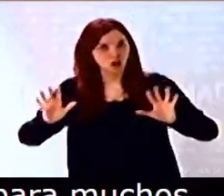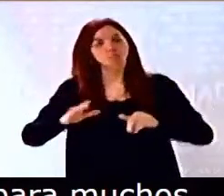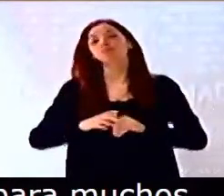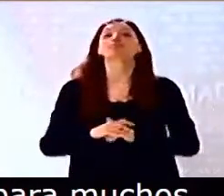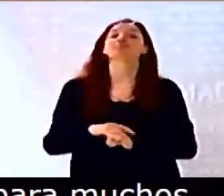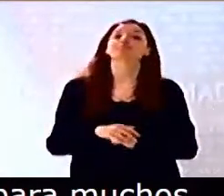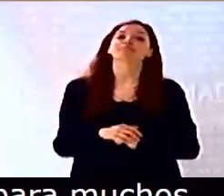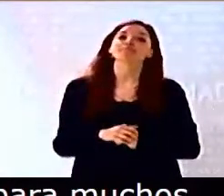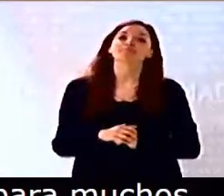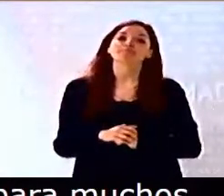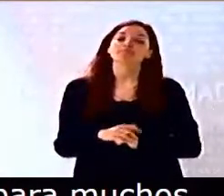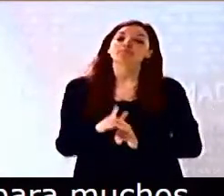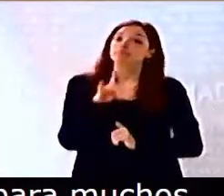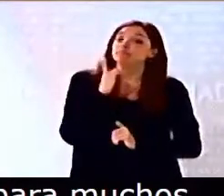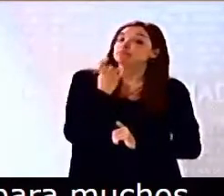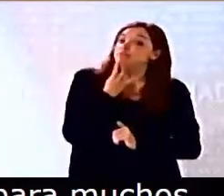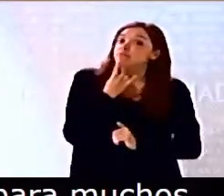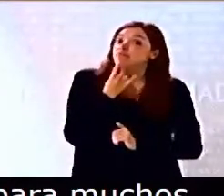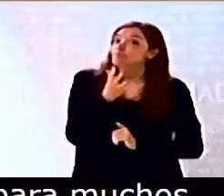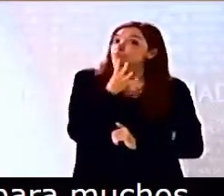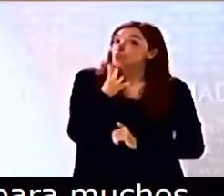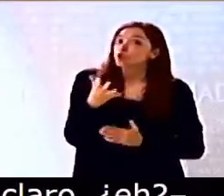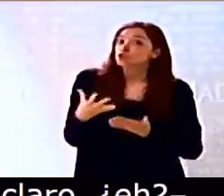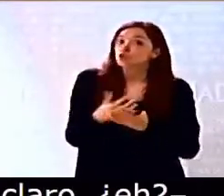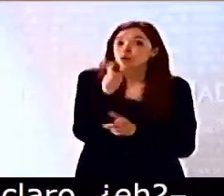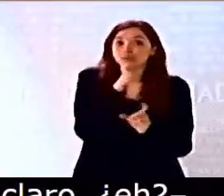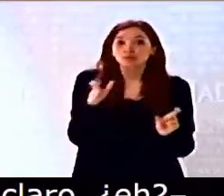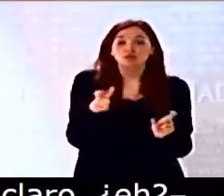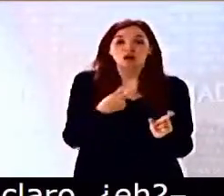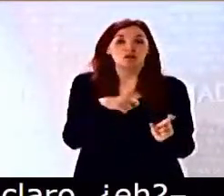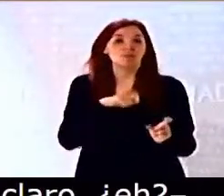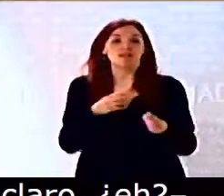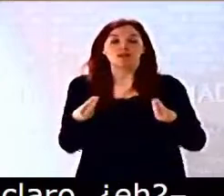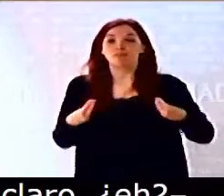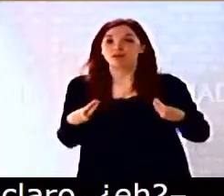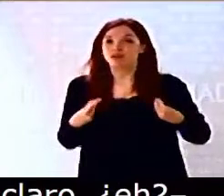desafortunadamente, no todo el mundo vive en España.